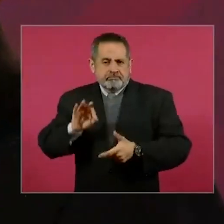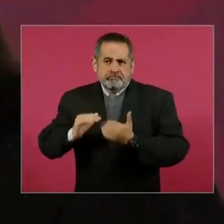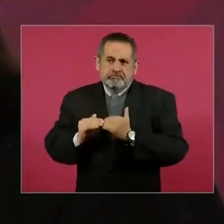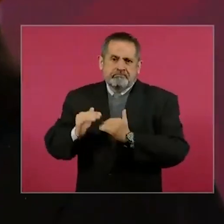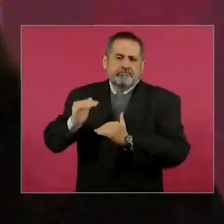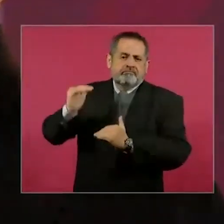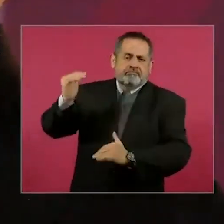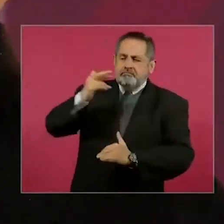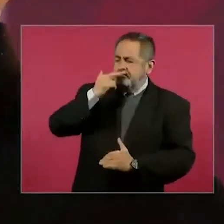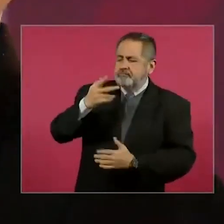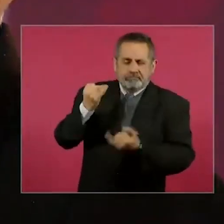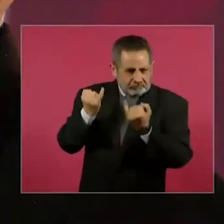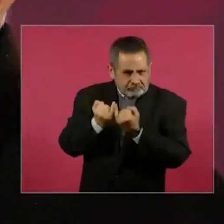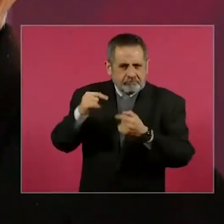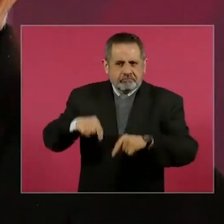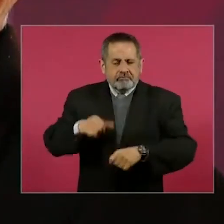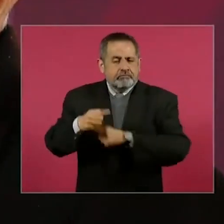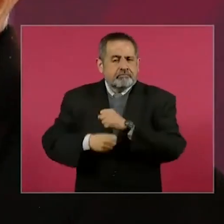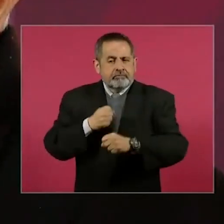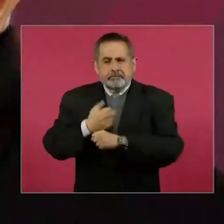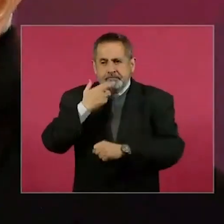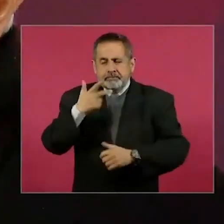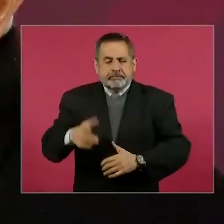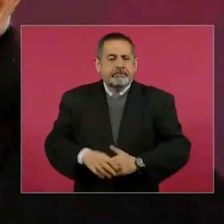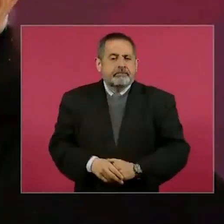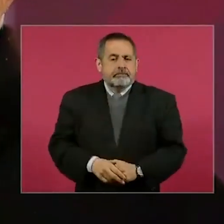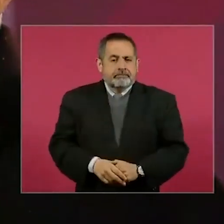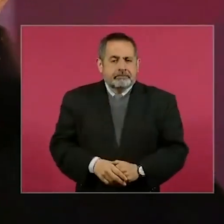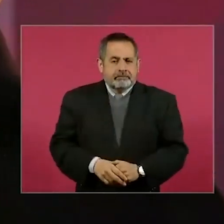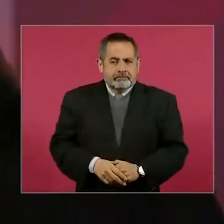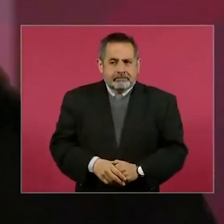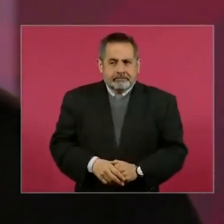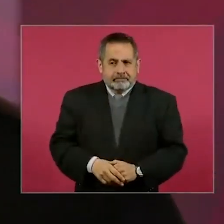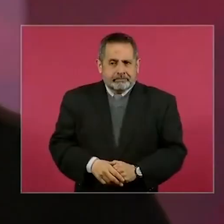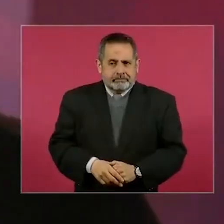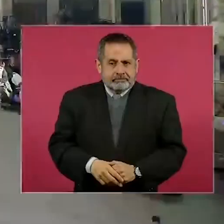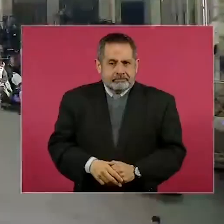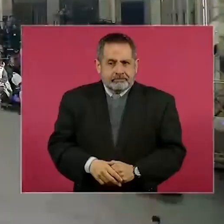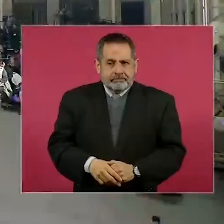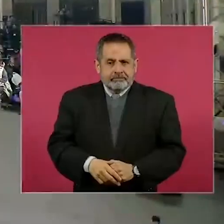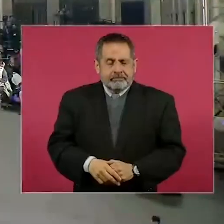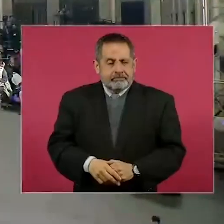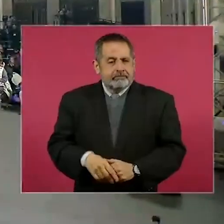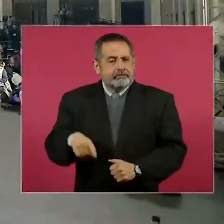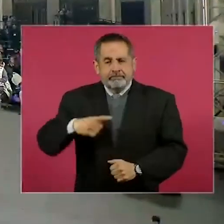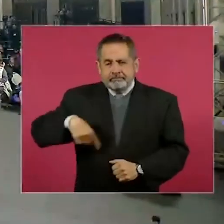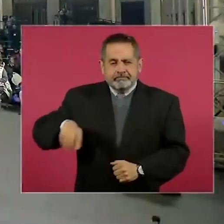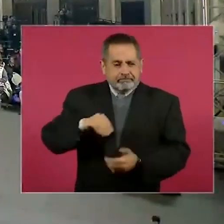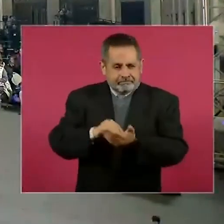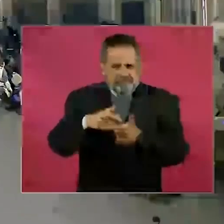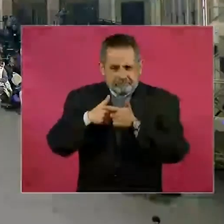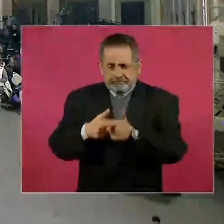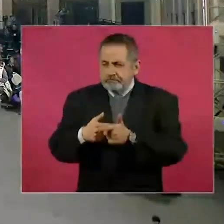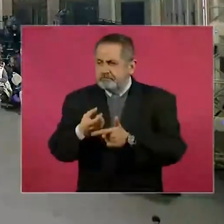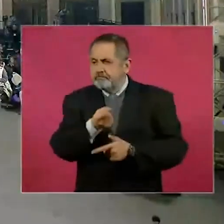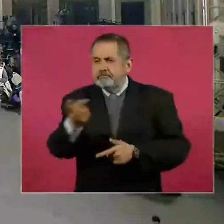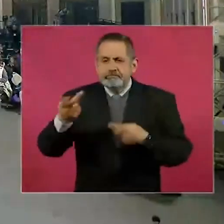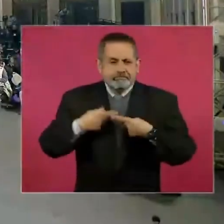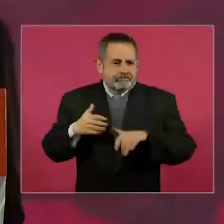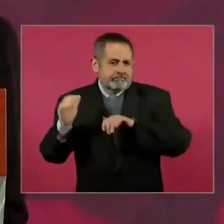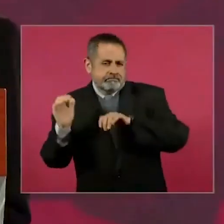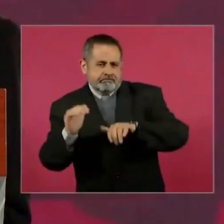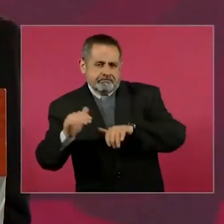que se sigan creando empleos.